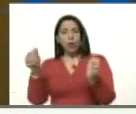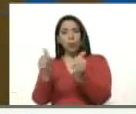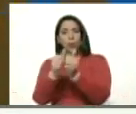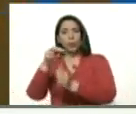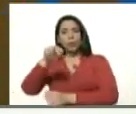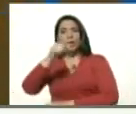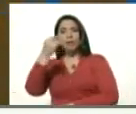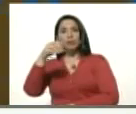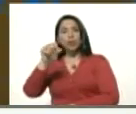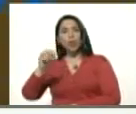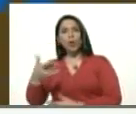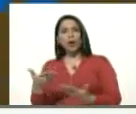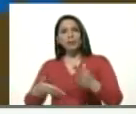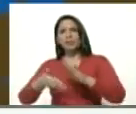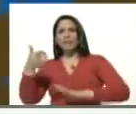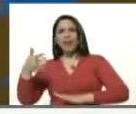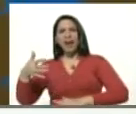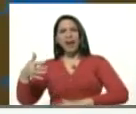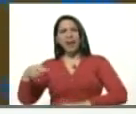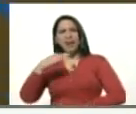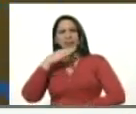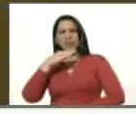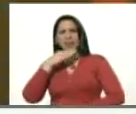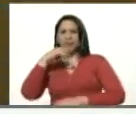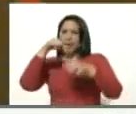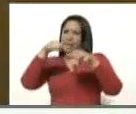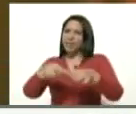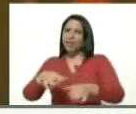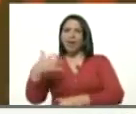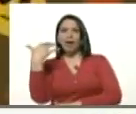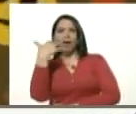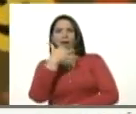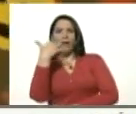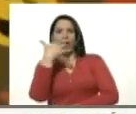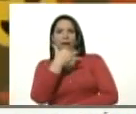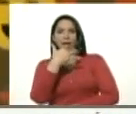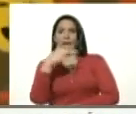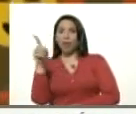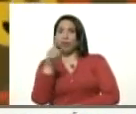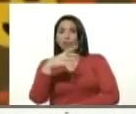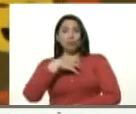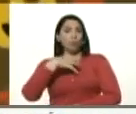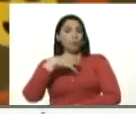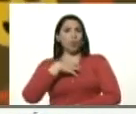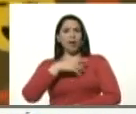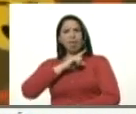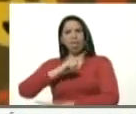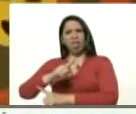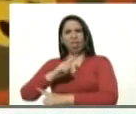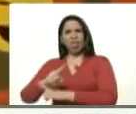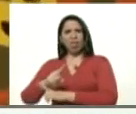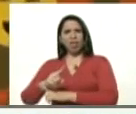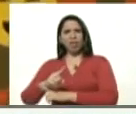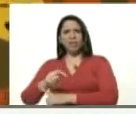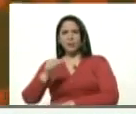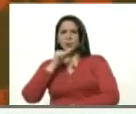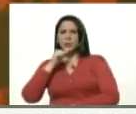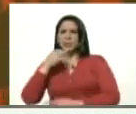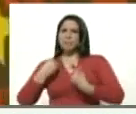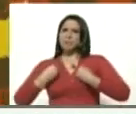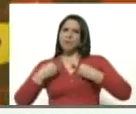va la rabia y queda la carcajada. Ya no puedes regañar a quien viva en la